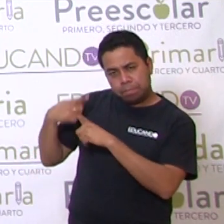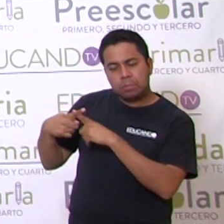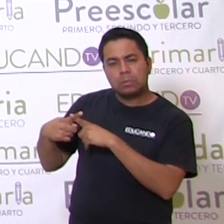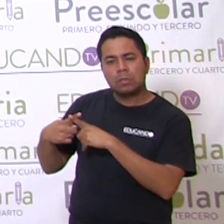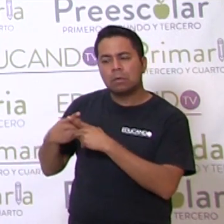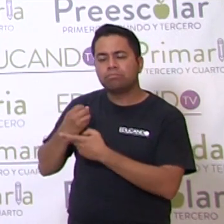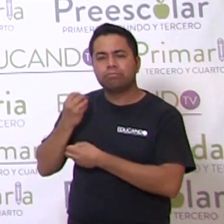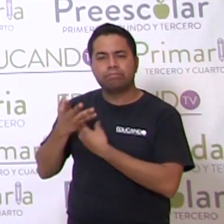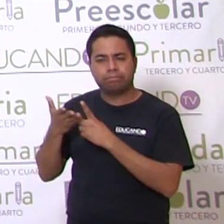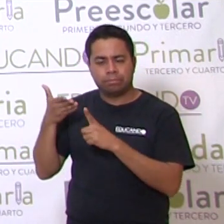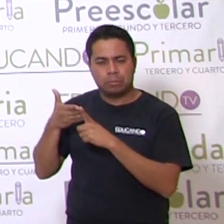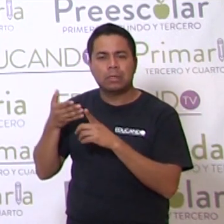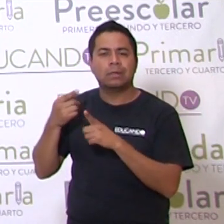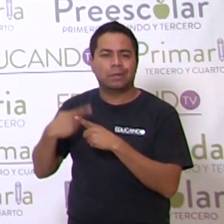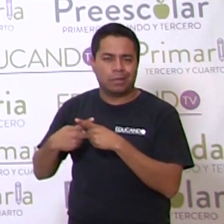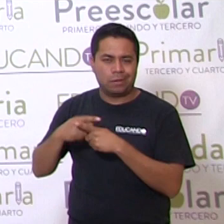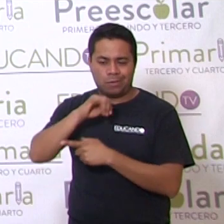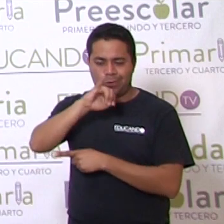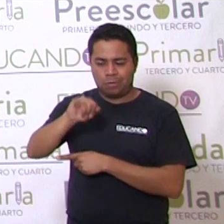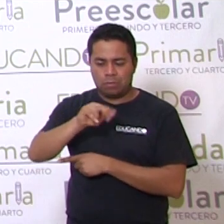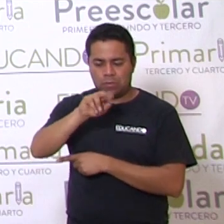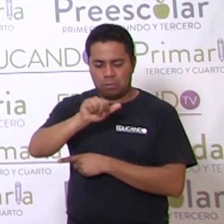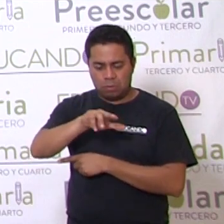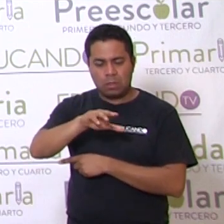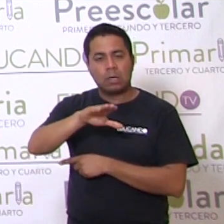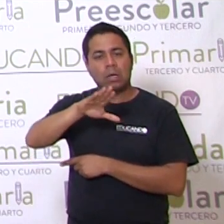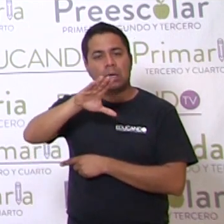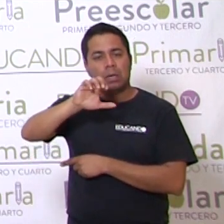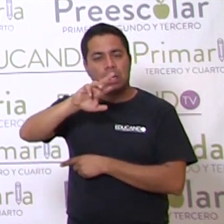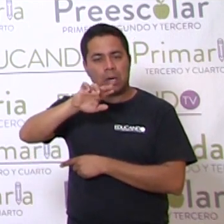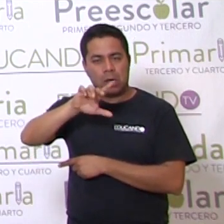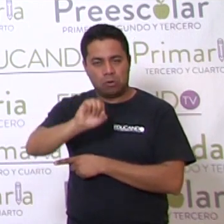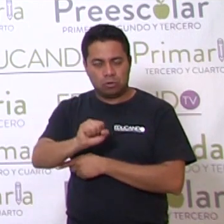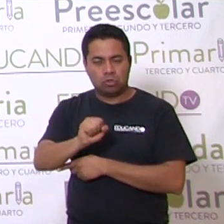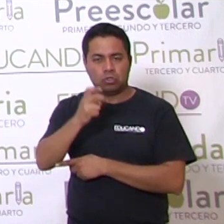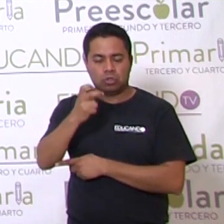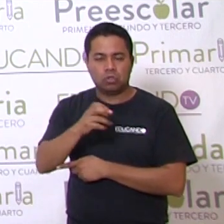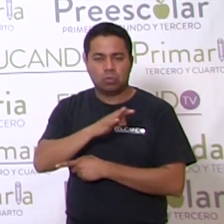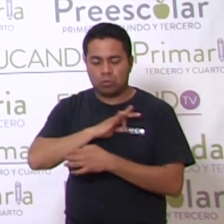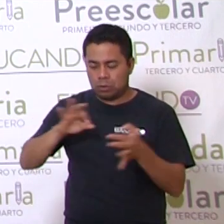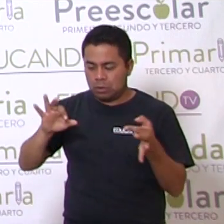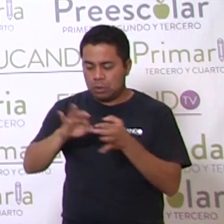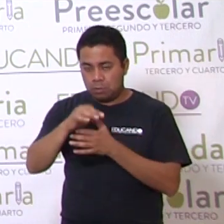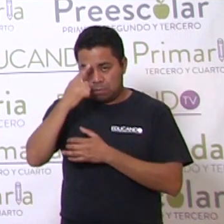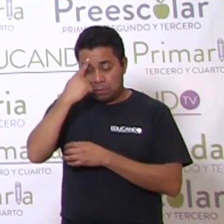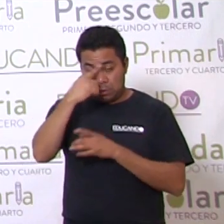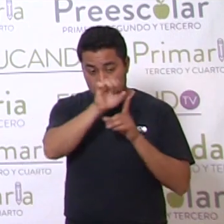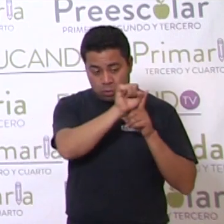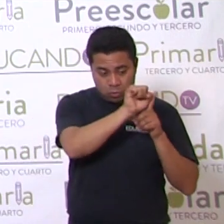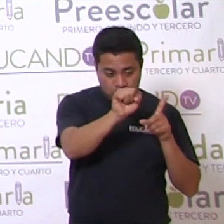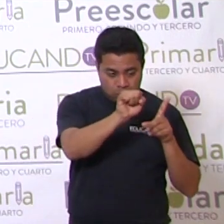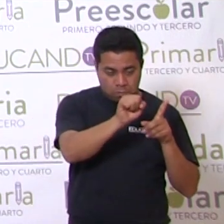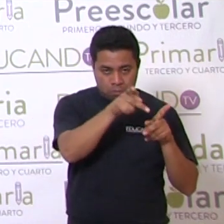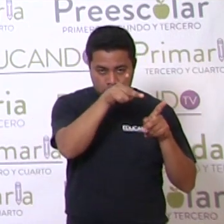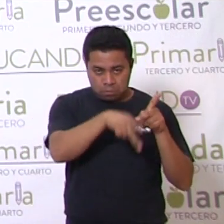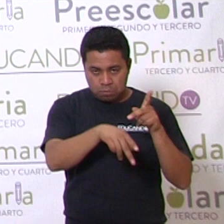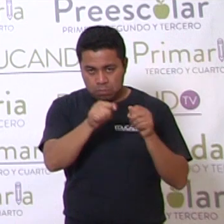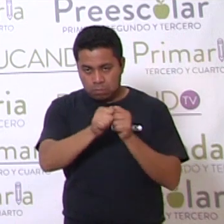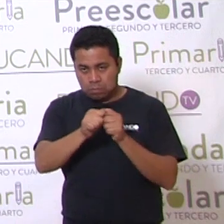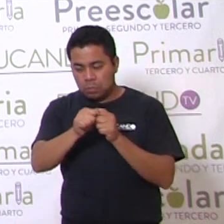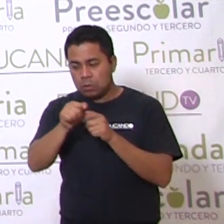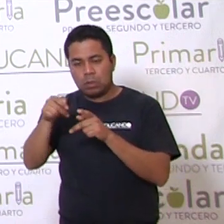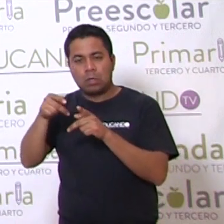sujeto, en este caso Juan Carlos, y esto va a unir al sujeto de una oración con